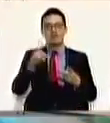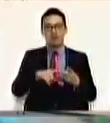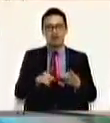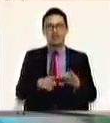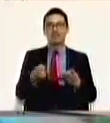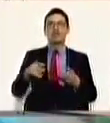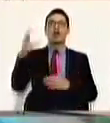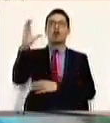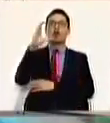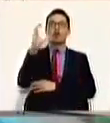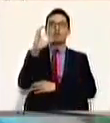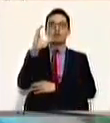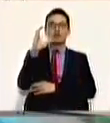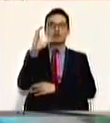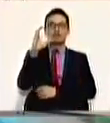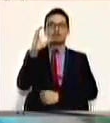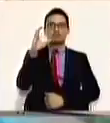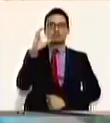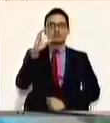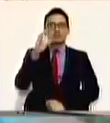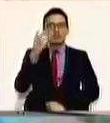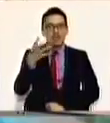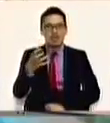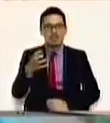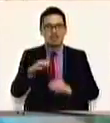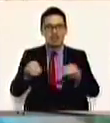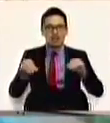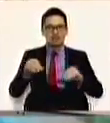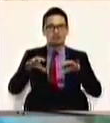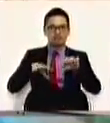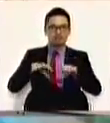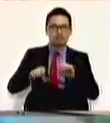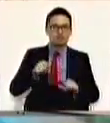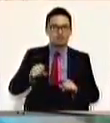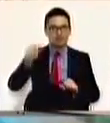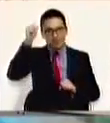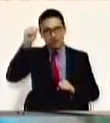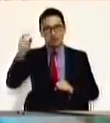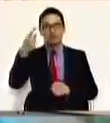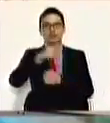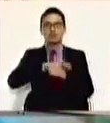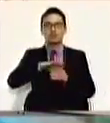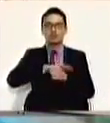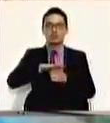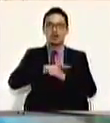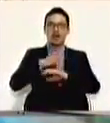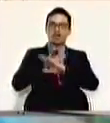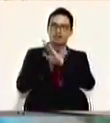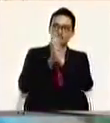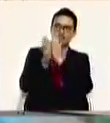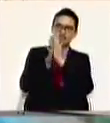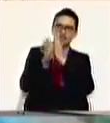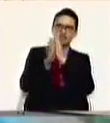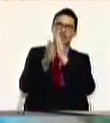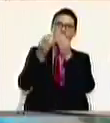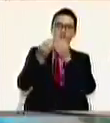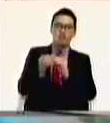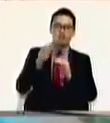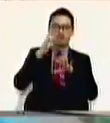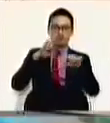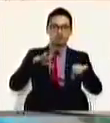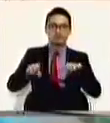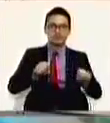a mal acaparar las tierras colombianas. No se olvide que fue el primer caso con el que ilustramos una modalidad de